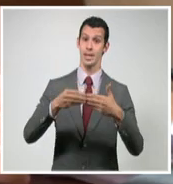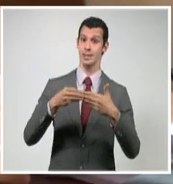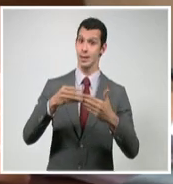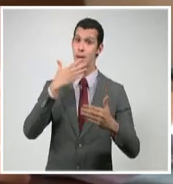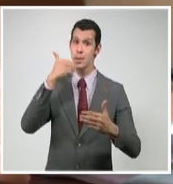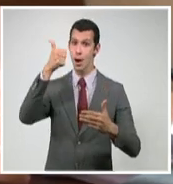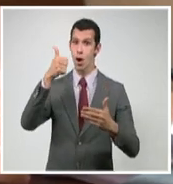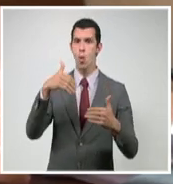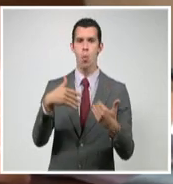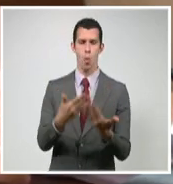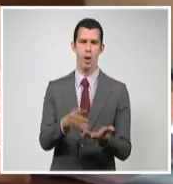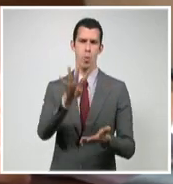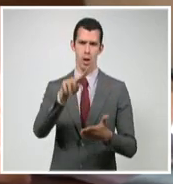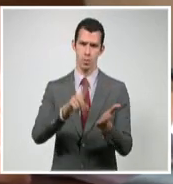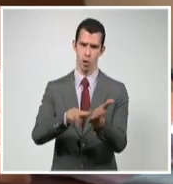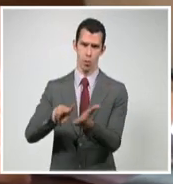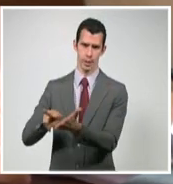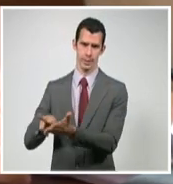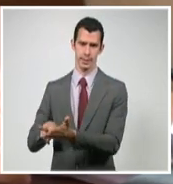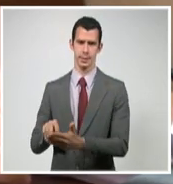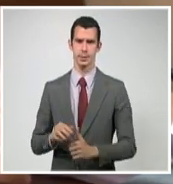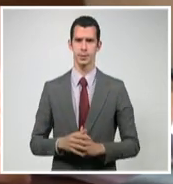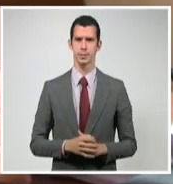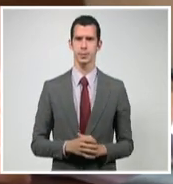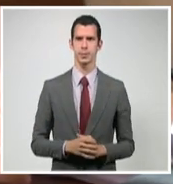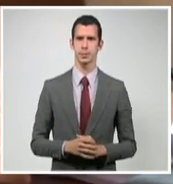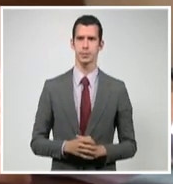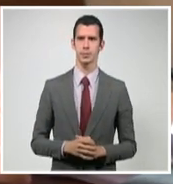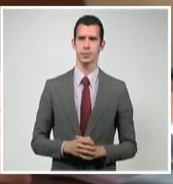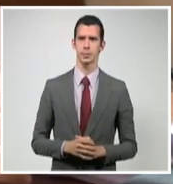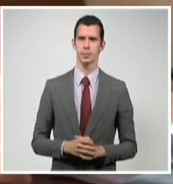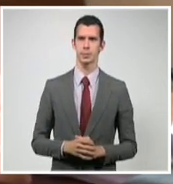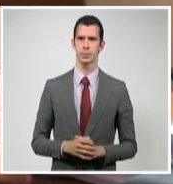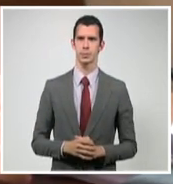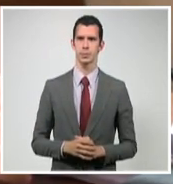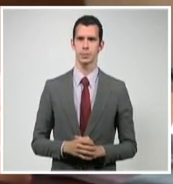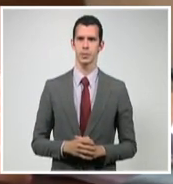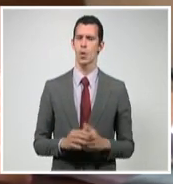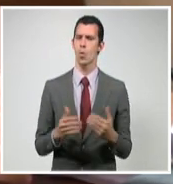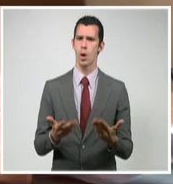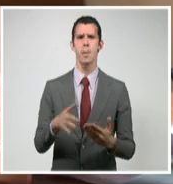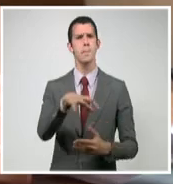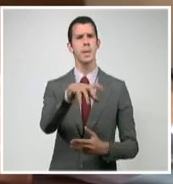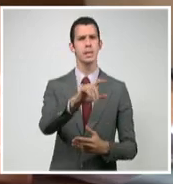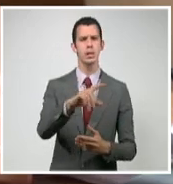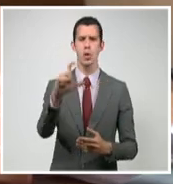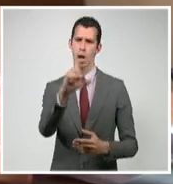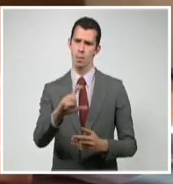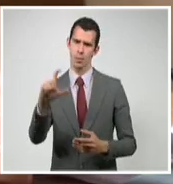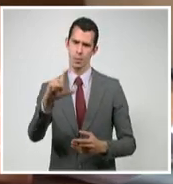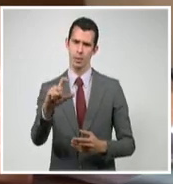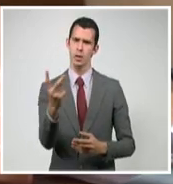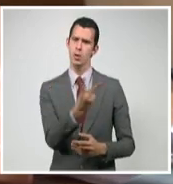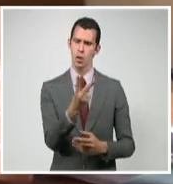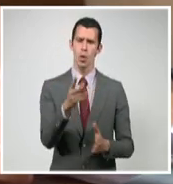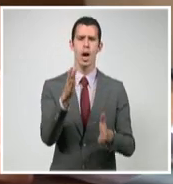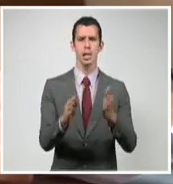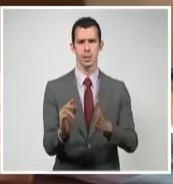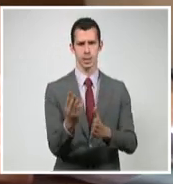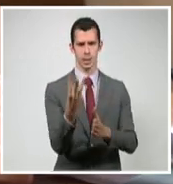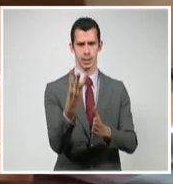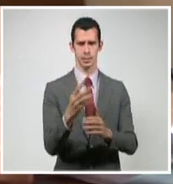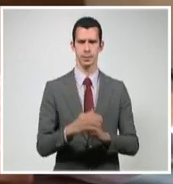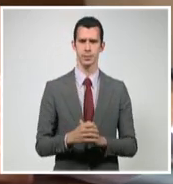recuperación fase 3 2 provincias pinar del río camagüey en fase 1